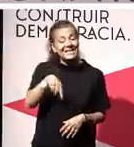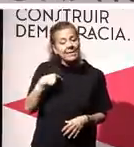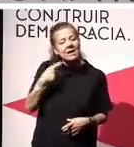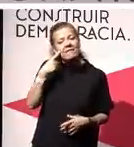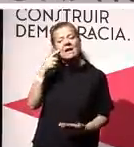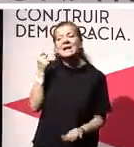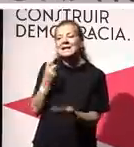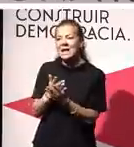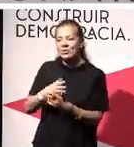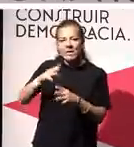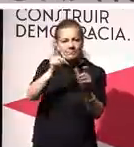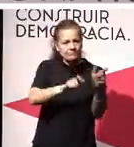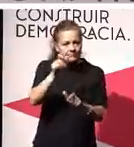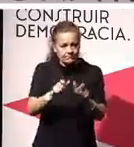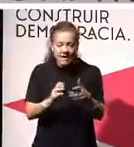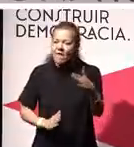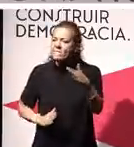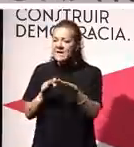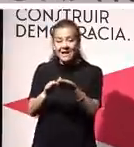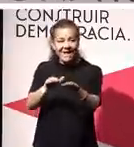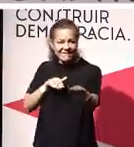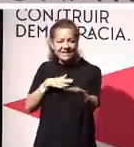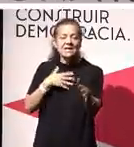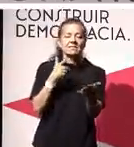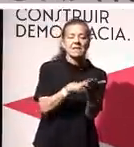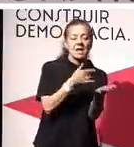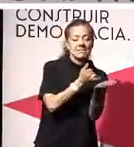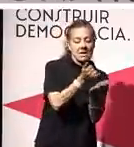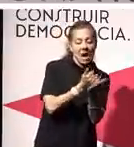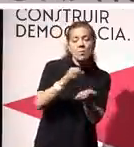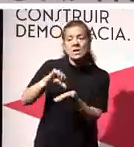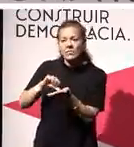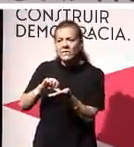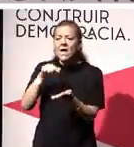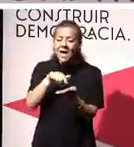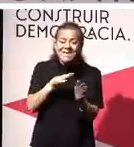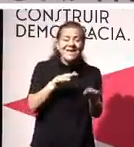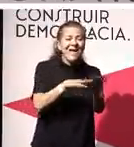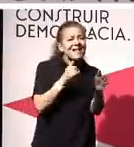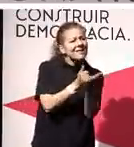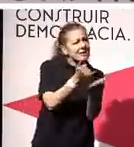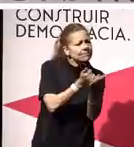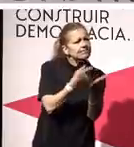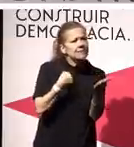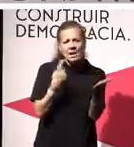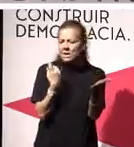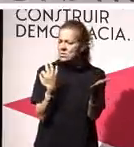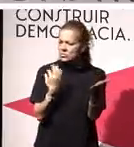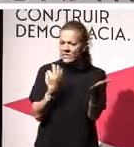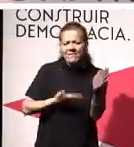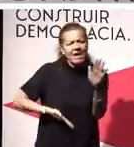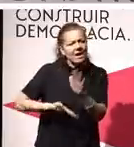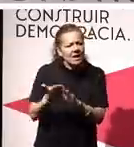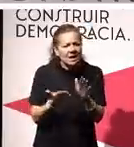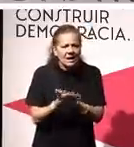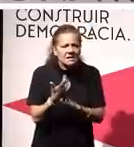reto demográfico. Frenar la brecha entre el campo y la ciudad y revitalizar el medio rural para que nadie deba marcharse por obligación